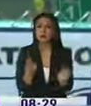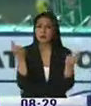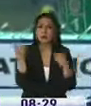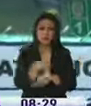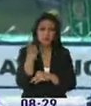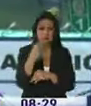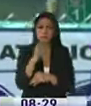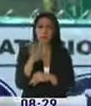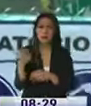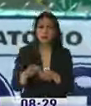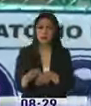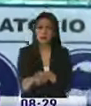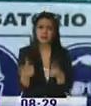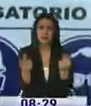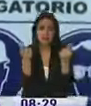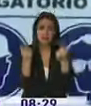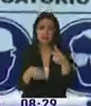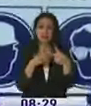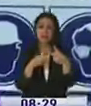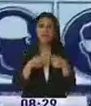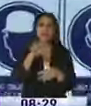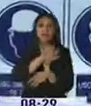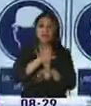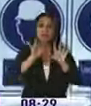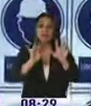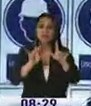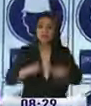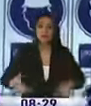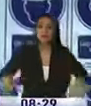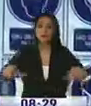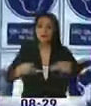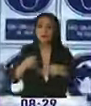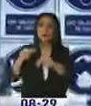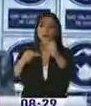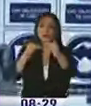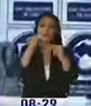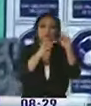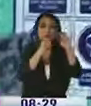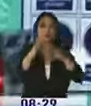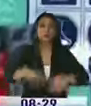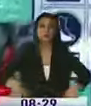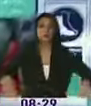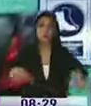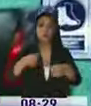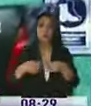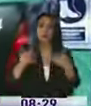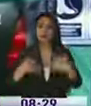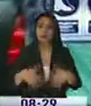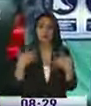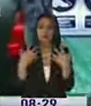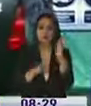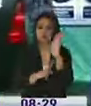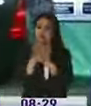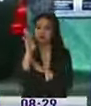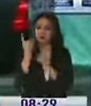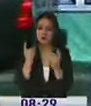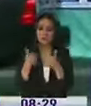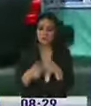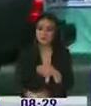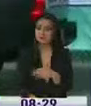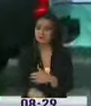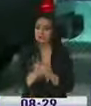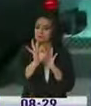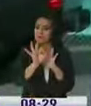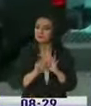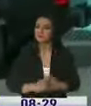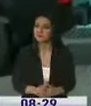50 metros de avance. Tenemos 57 frentes de obra abiertos por toda la ciudad. O sea, la obra está avanzando a un ritmo verdaderamente